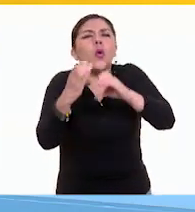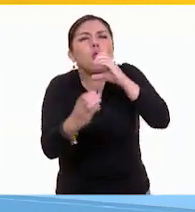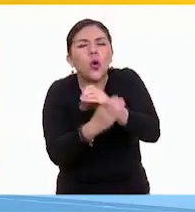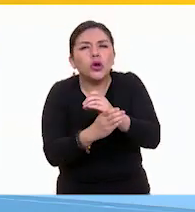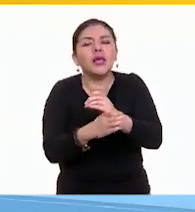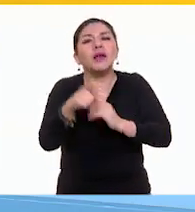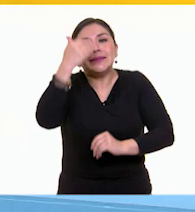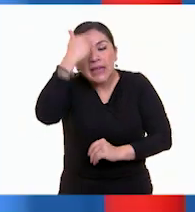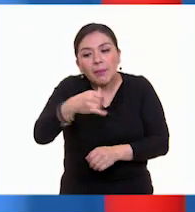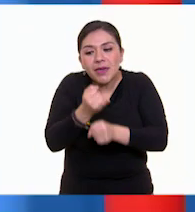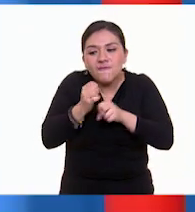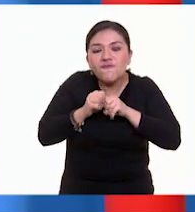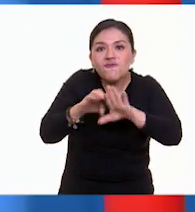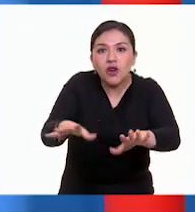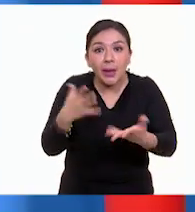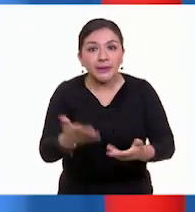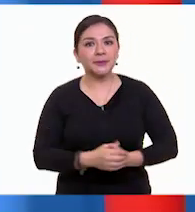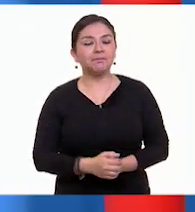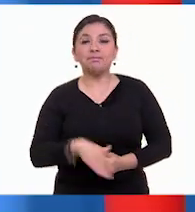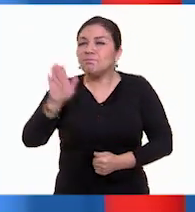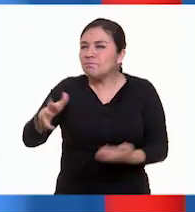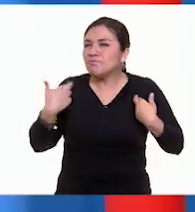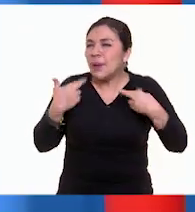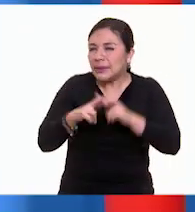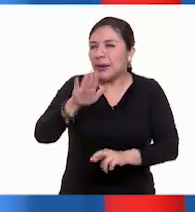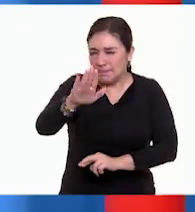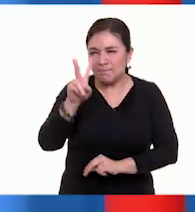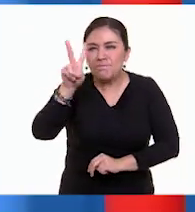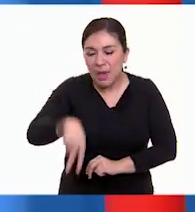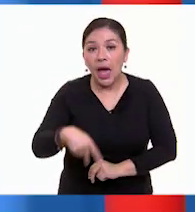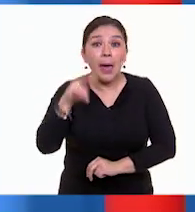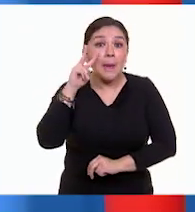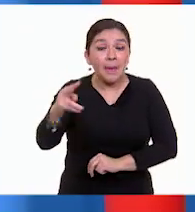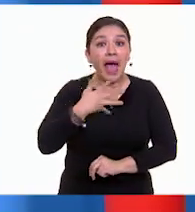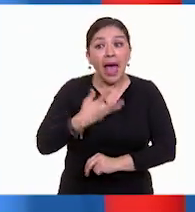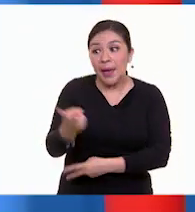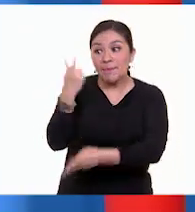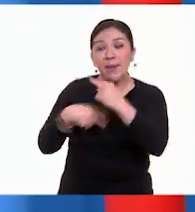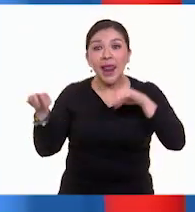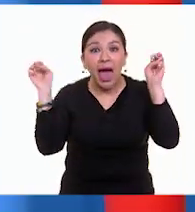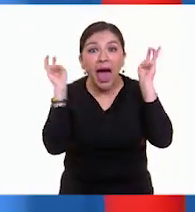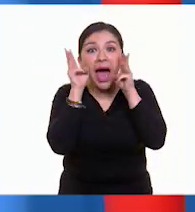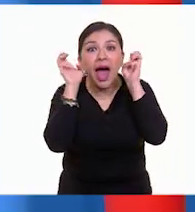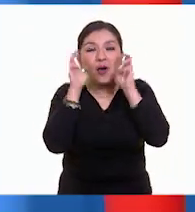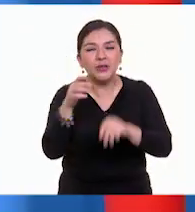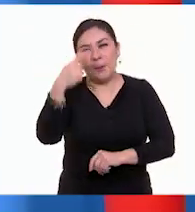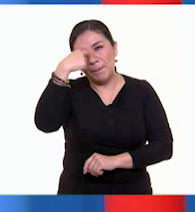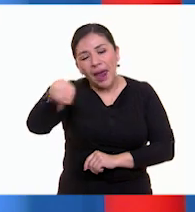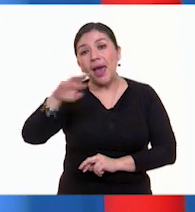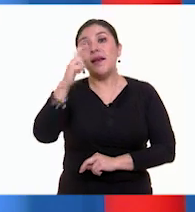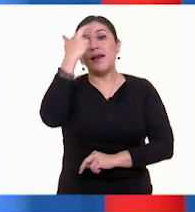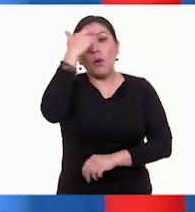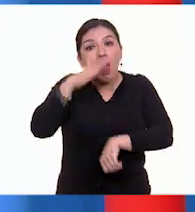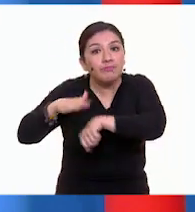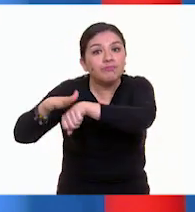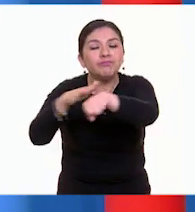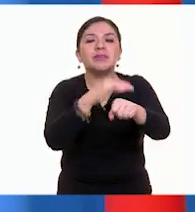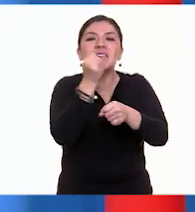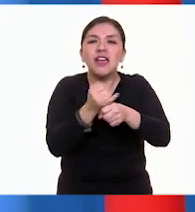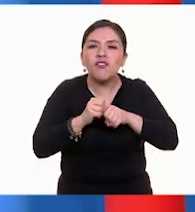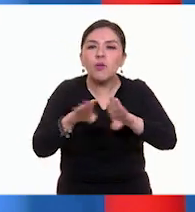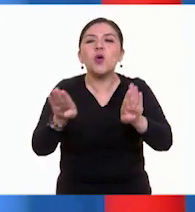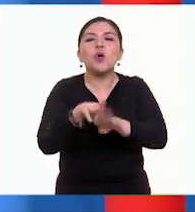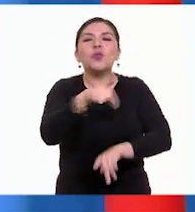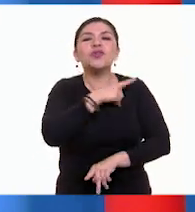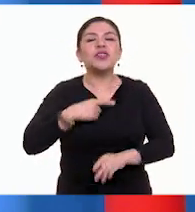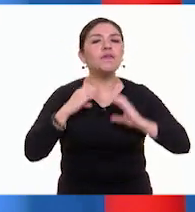e informarnos. Maestra, por cierto, aquí está ya Ajo listo como siempre para recordarnos e informarnos las